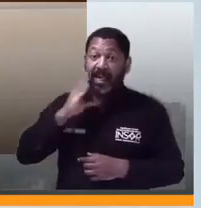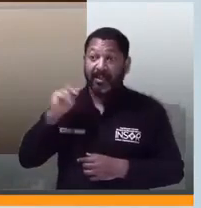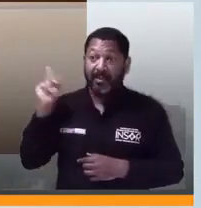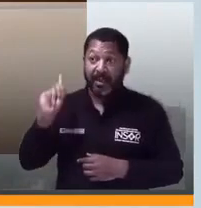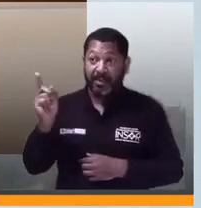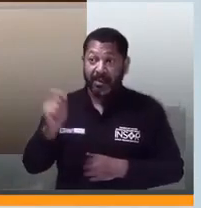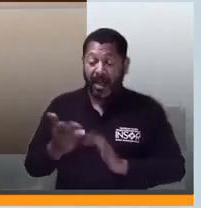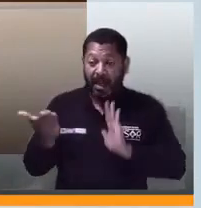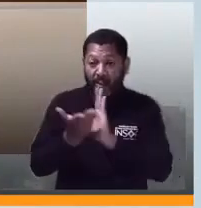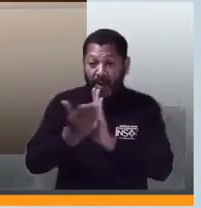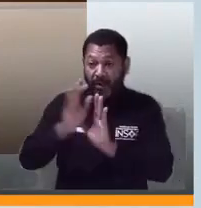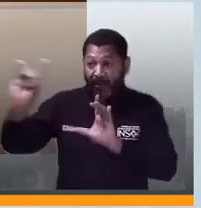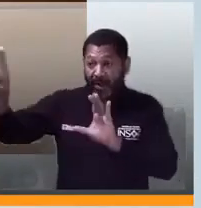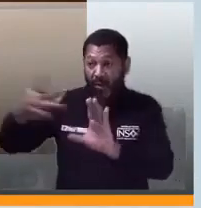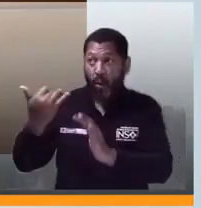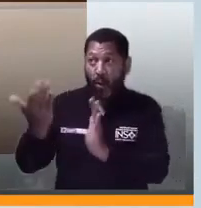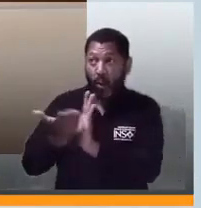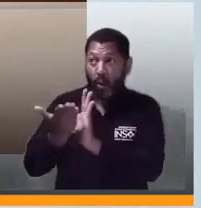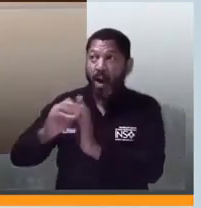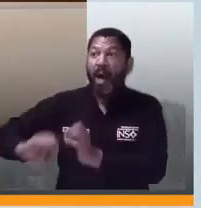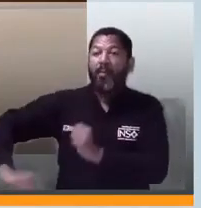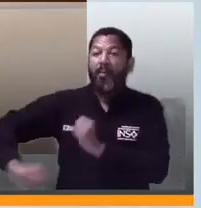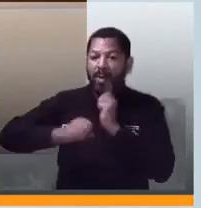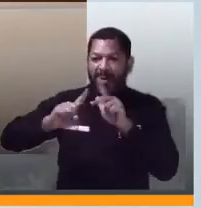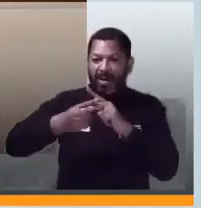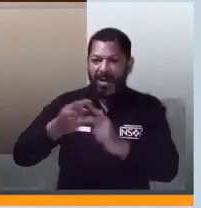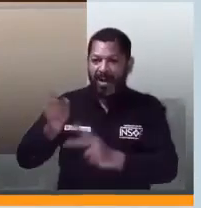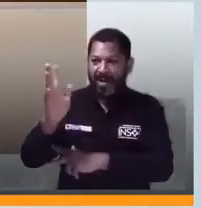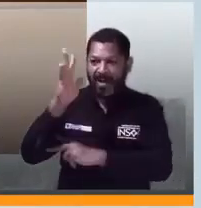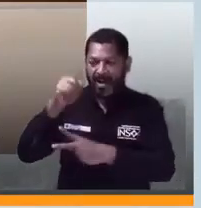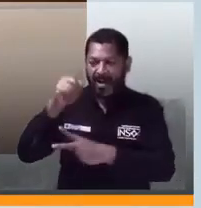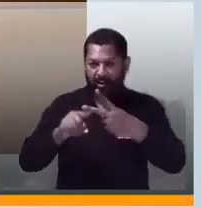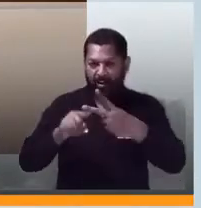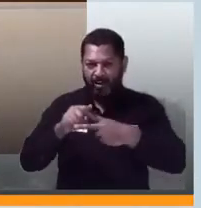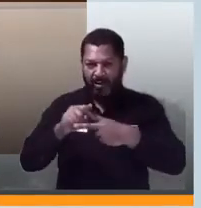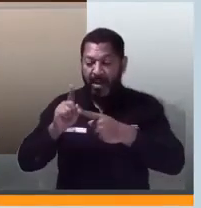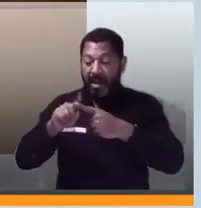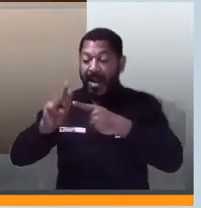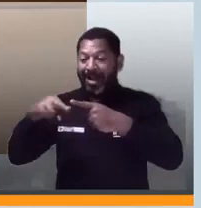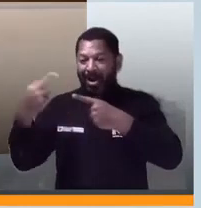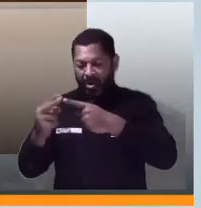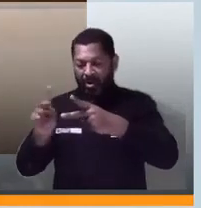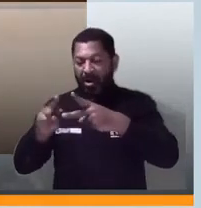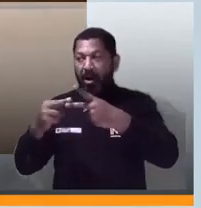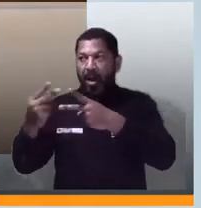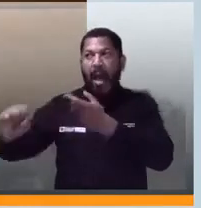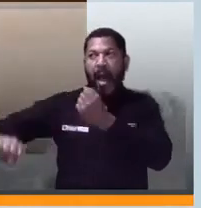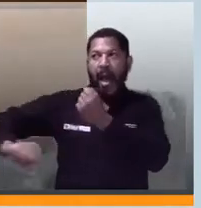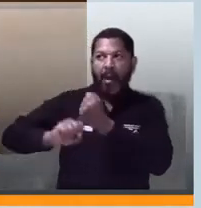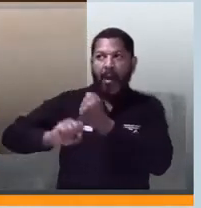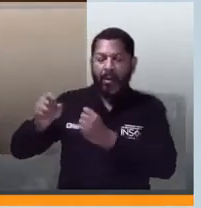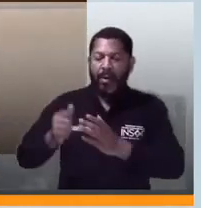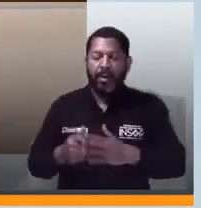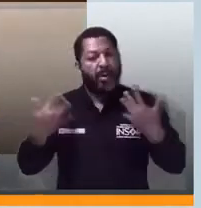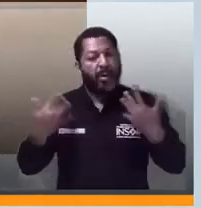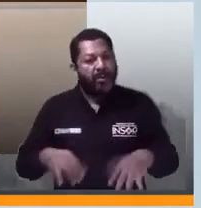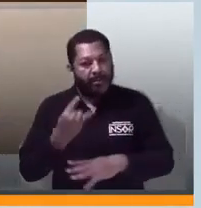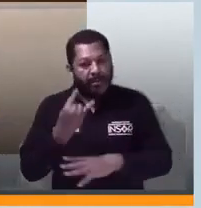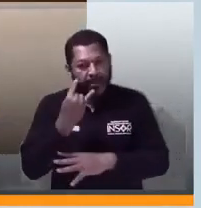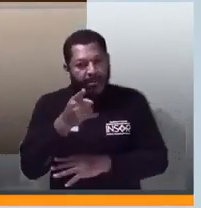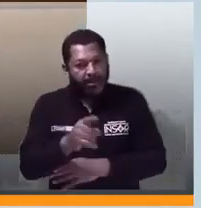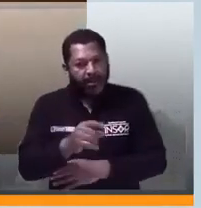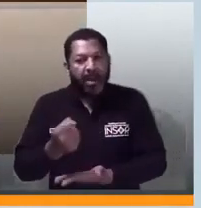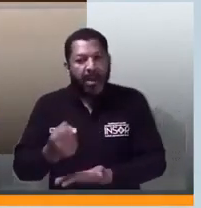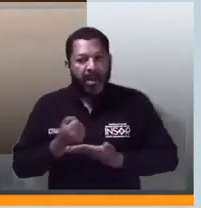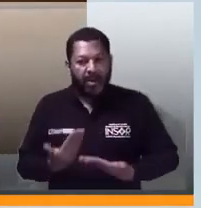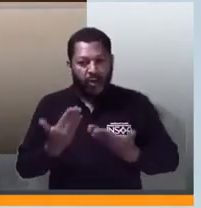educación virtual, entonces nos acompañaron con 2 talleres también, uno en la primera inmersión y otro en la tercera. Fue muy